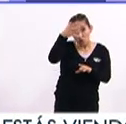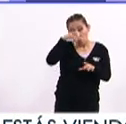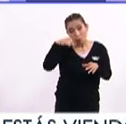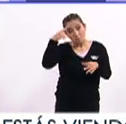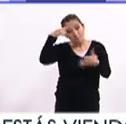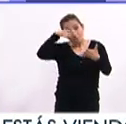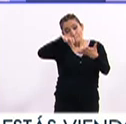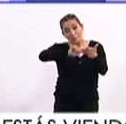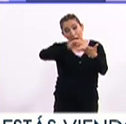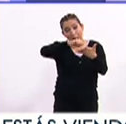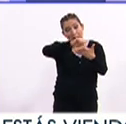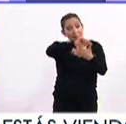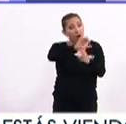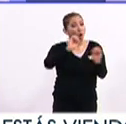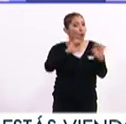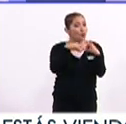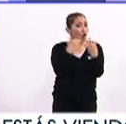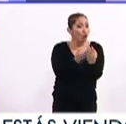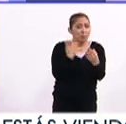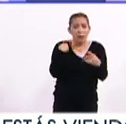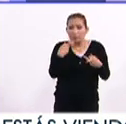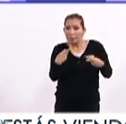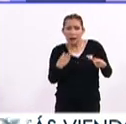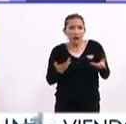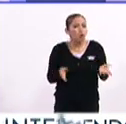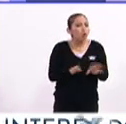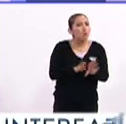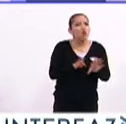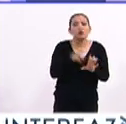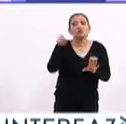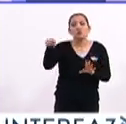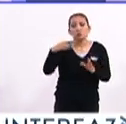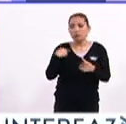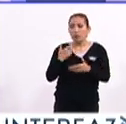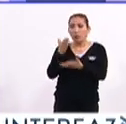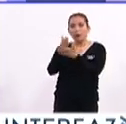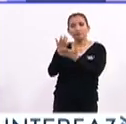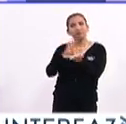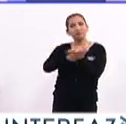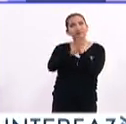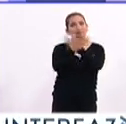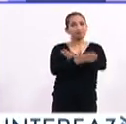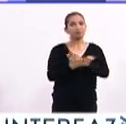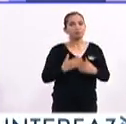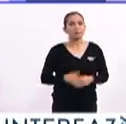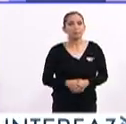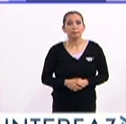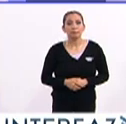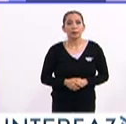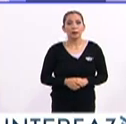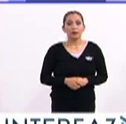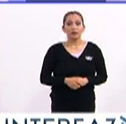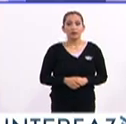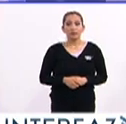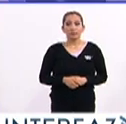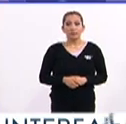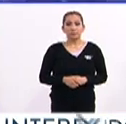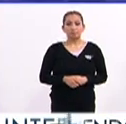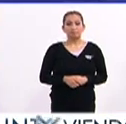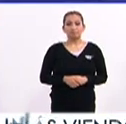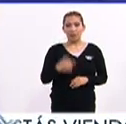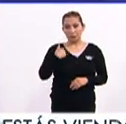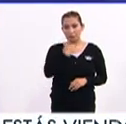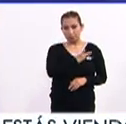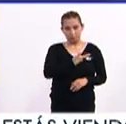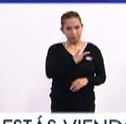metas, nuevas estrategias? ¿O cómo es que te transformó como persona? Sí, claro. A mí